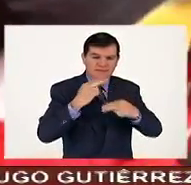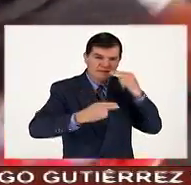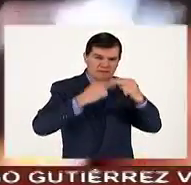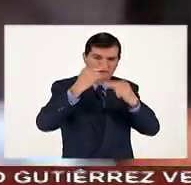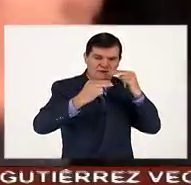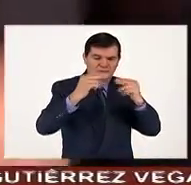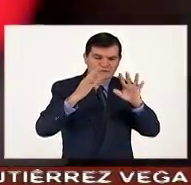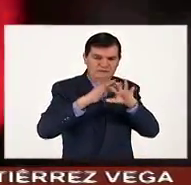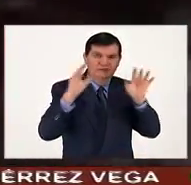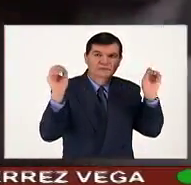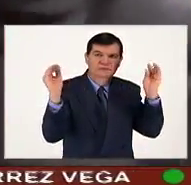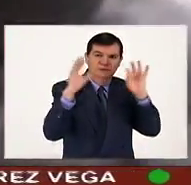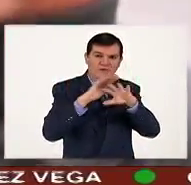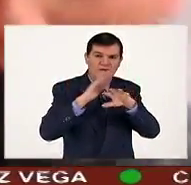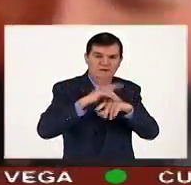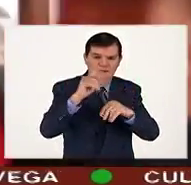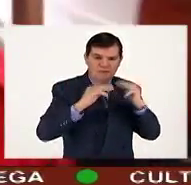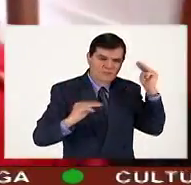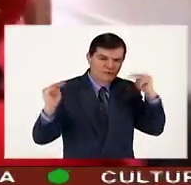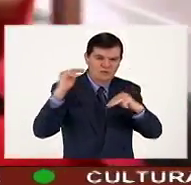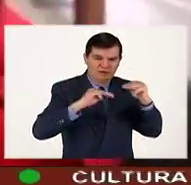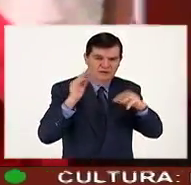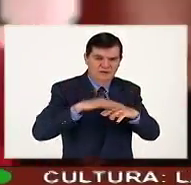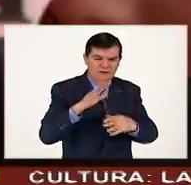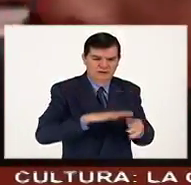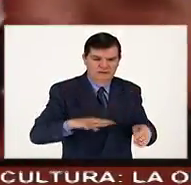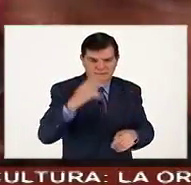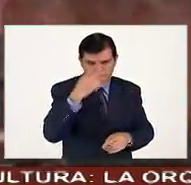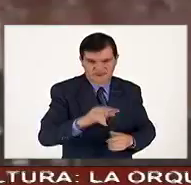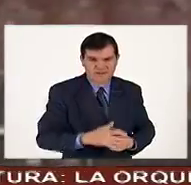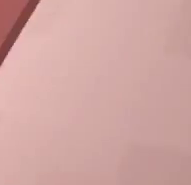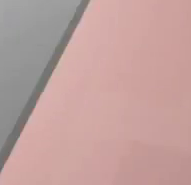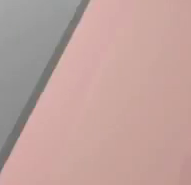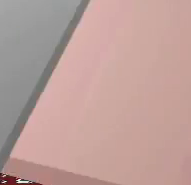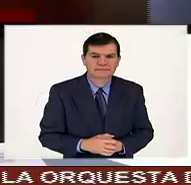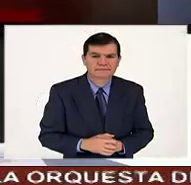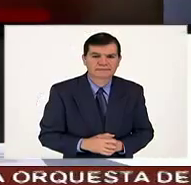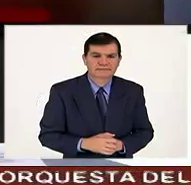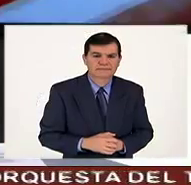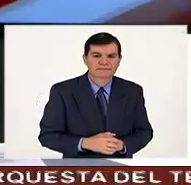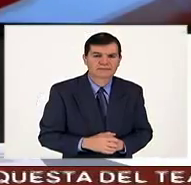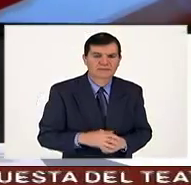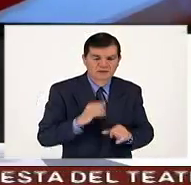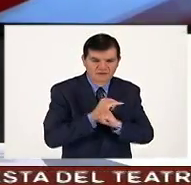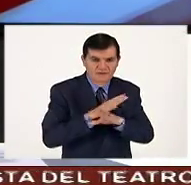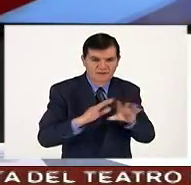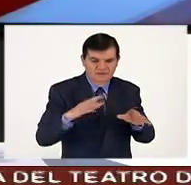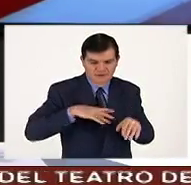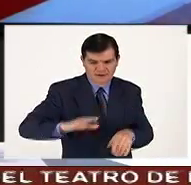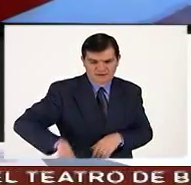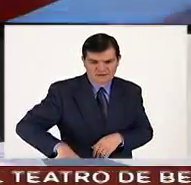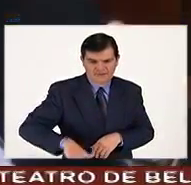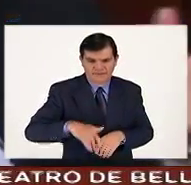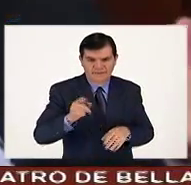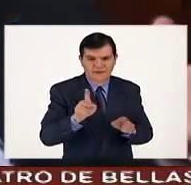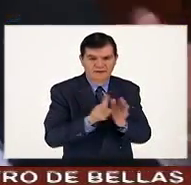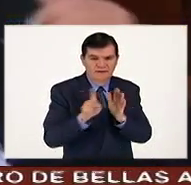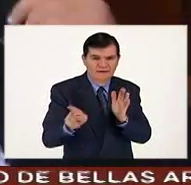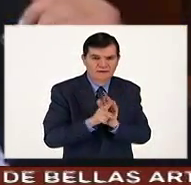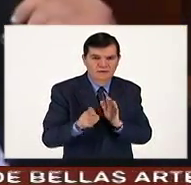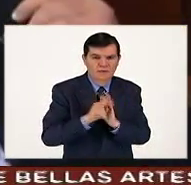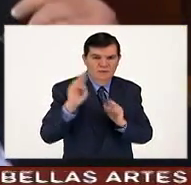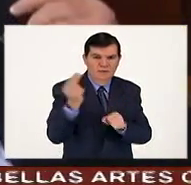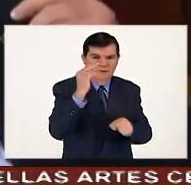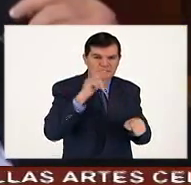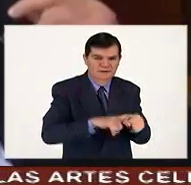nieblas y neblinas en zonas de montaña y en el Valle de México. Y la información que acaba de dar el diario El